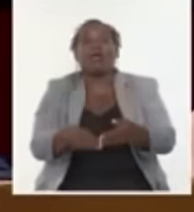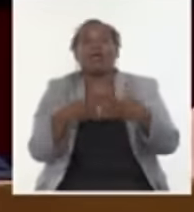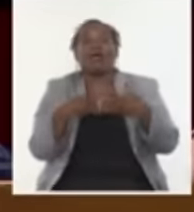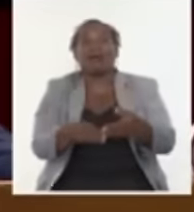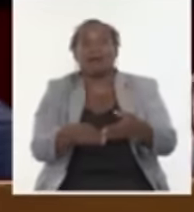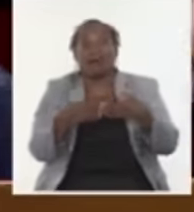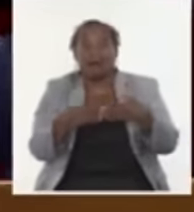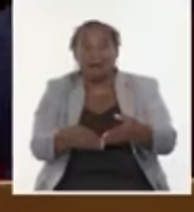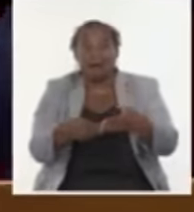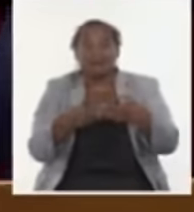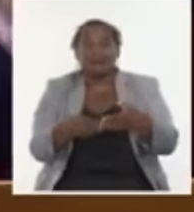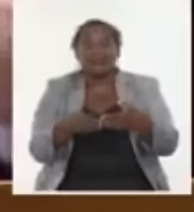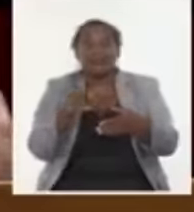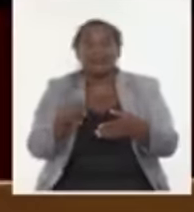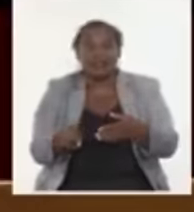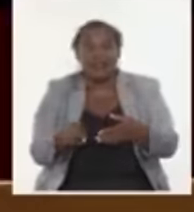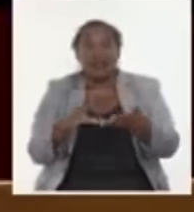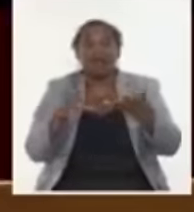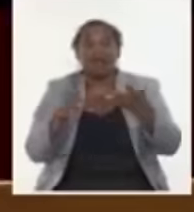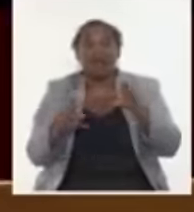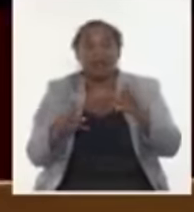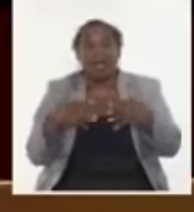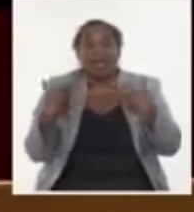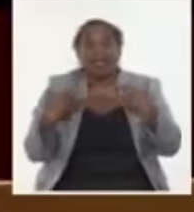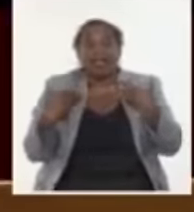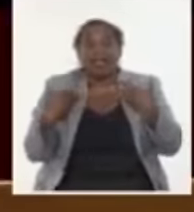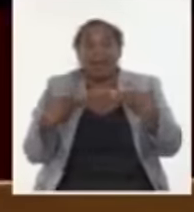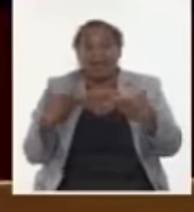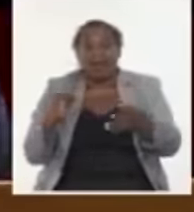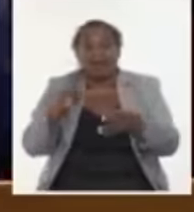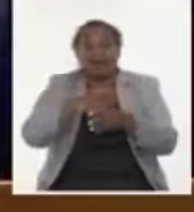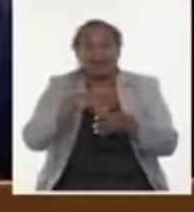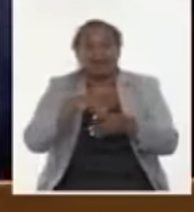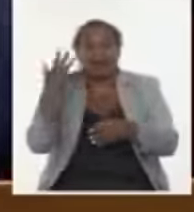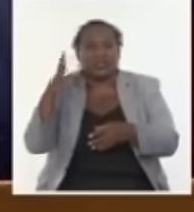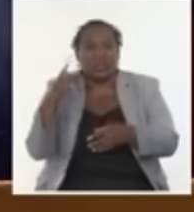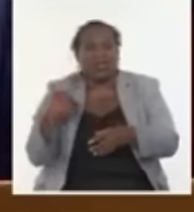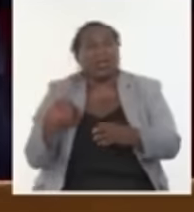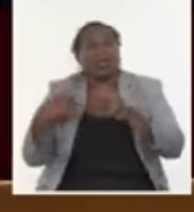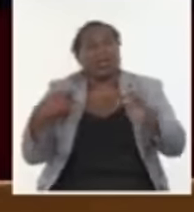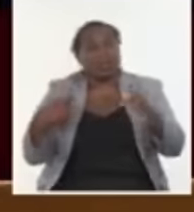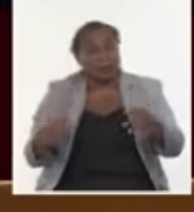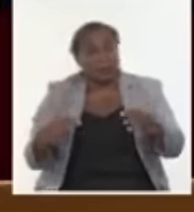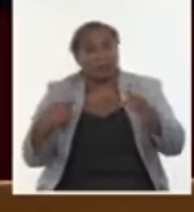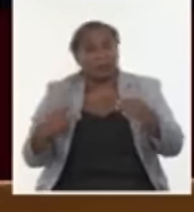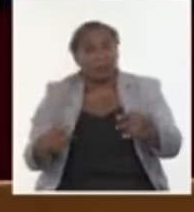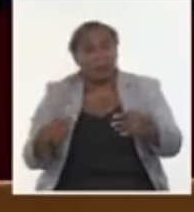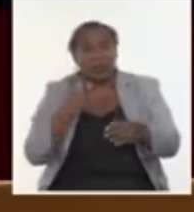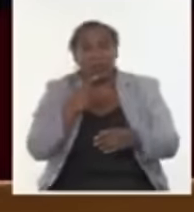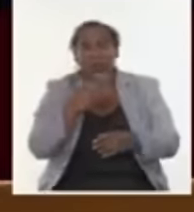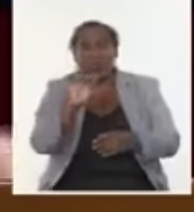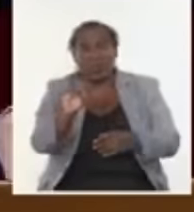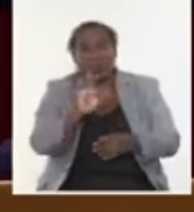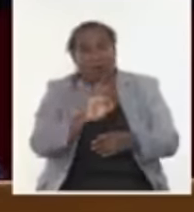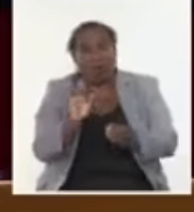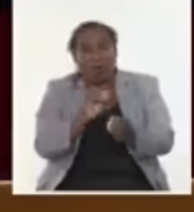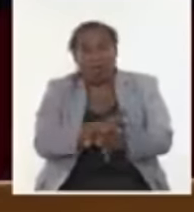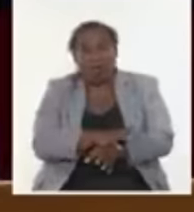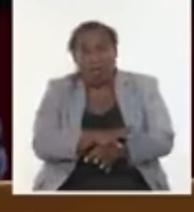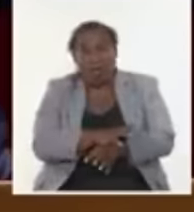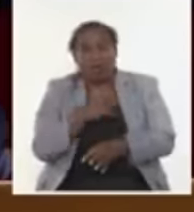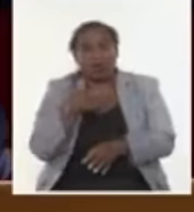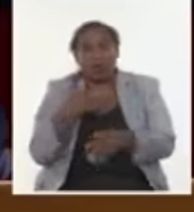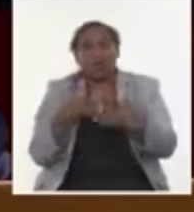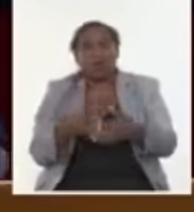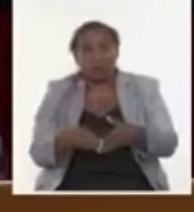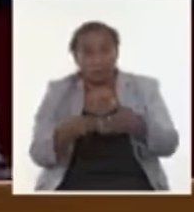la medida para estimular la inversión extranjera. Pero, si lo reitero y lo digo aquí, ¿hemos